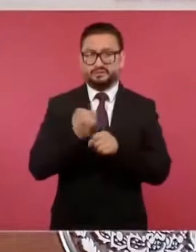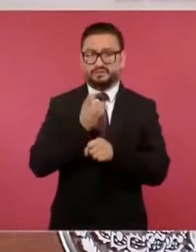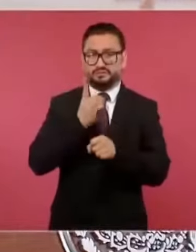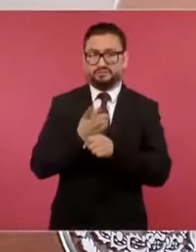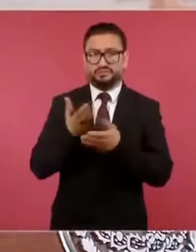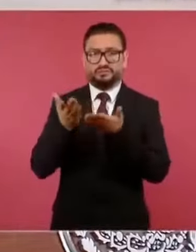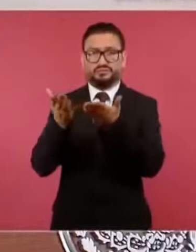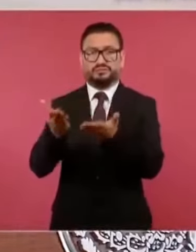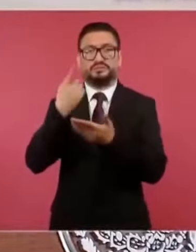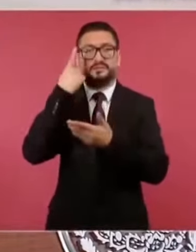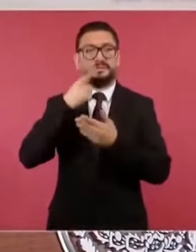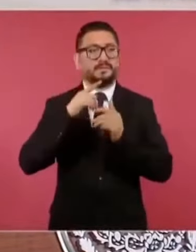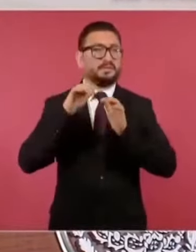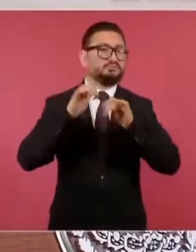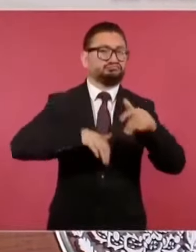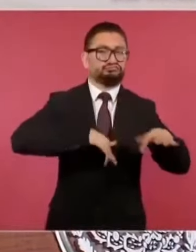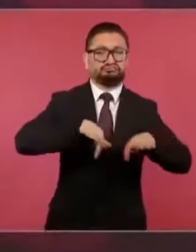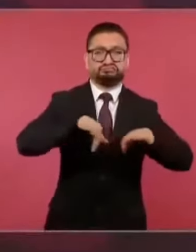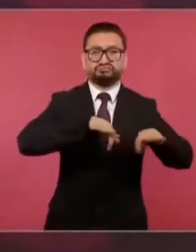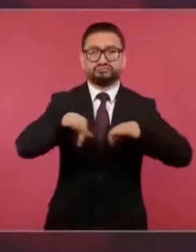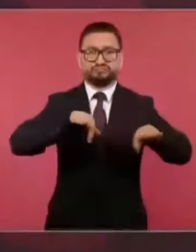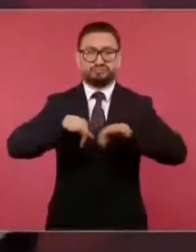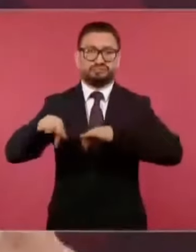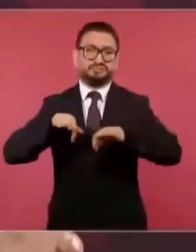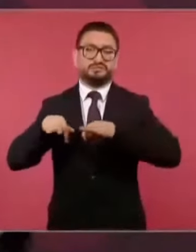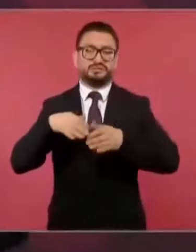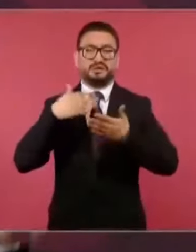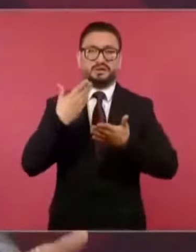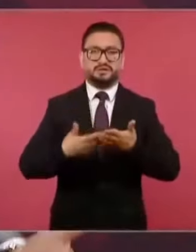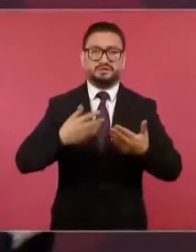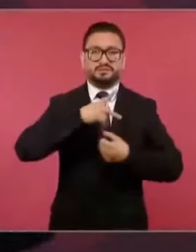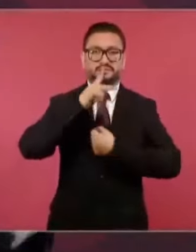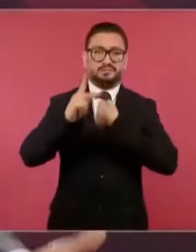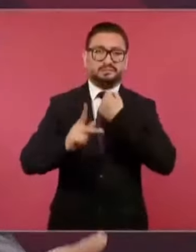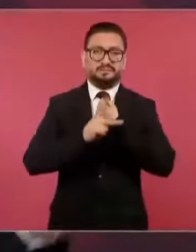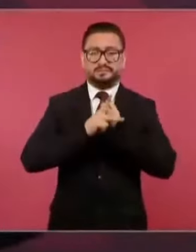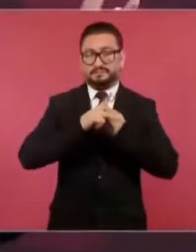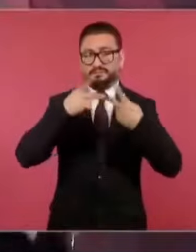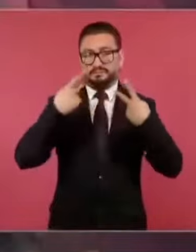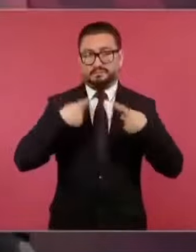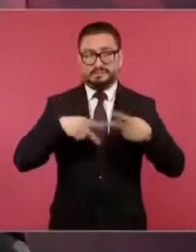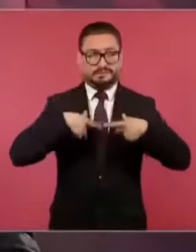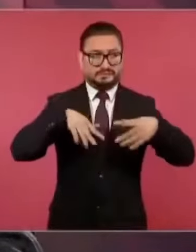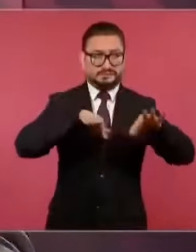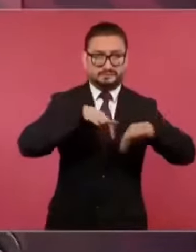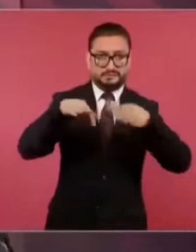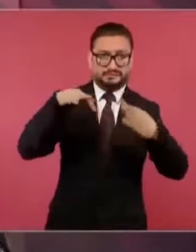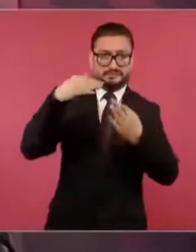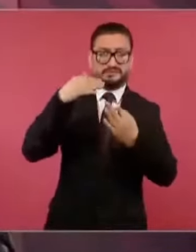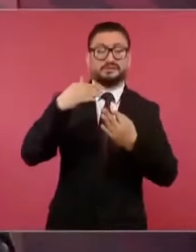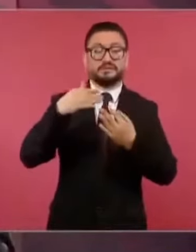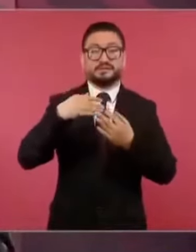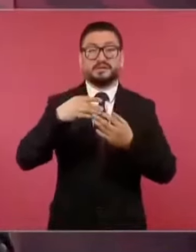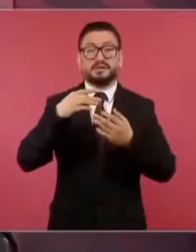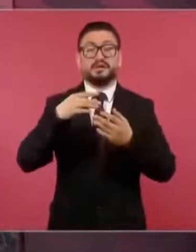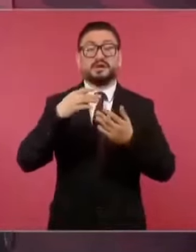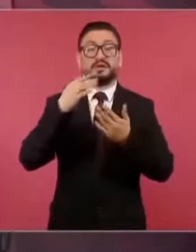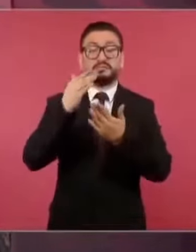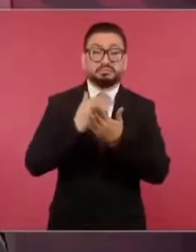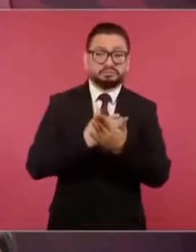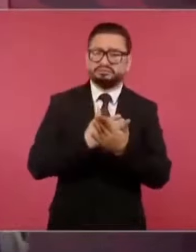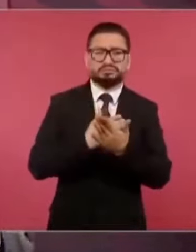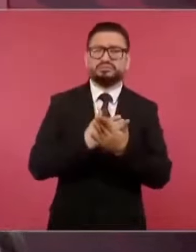oportunidades de trabajo. Somos de los países con menos desempleo en el mundo.